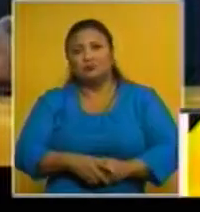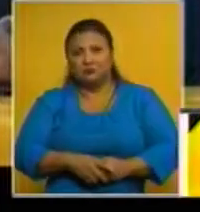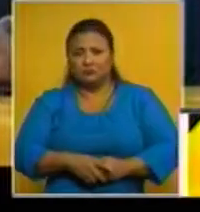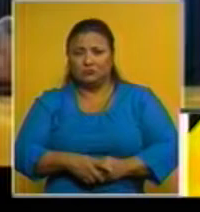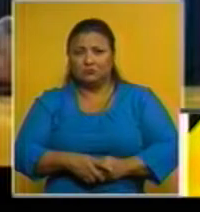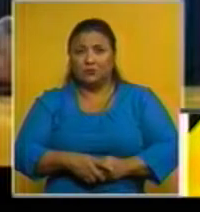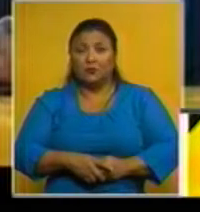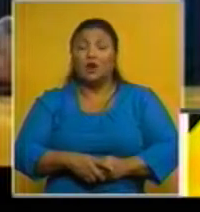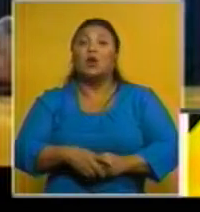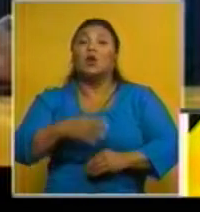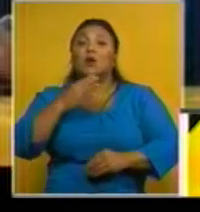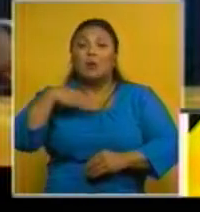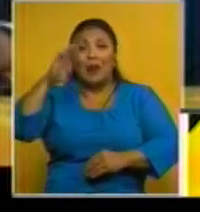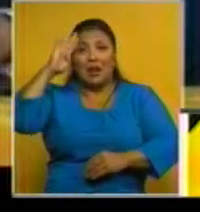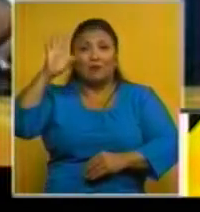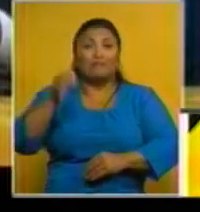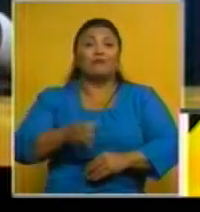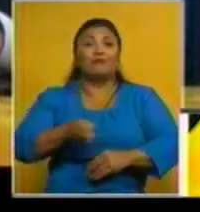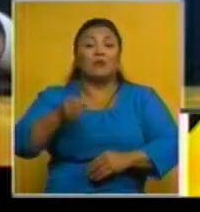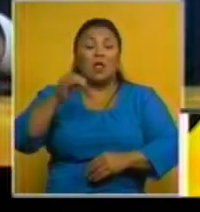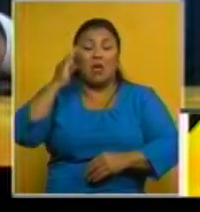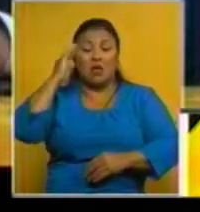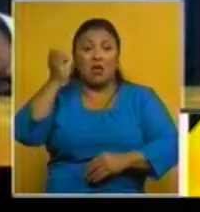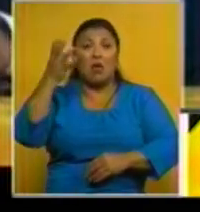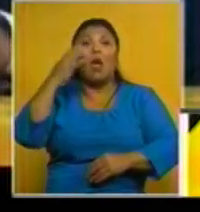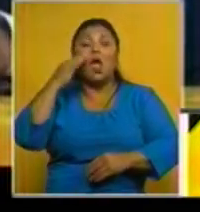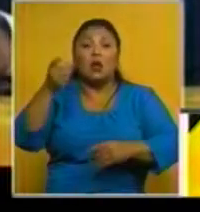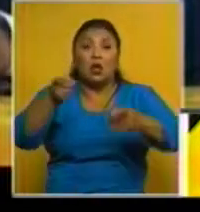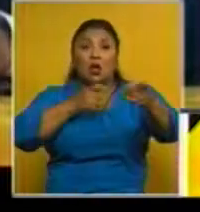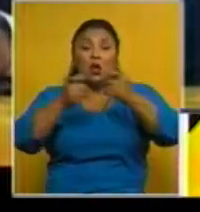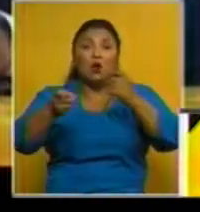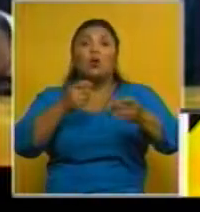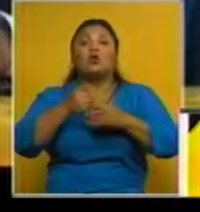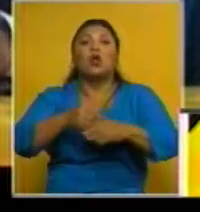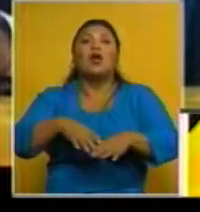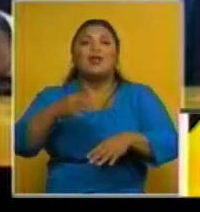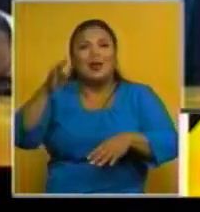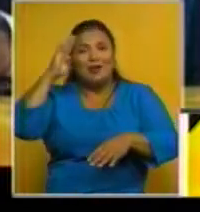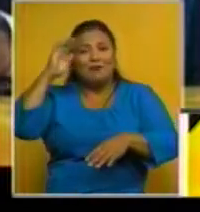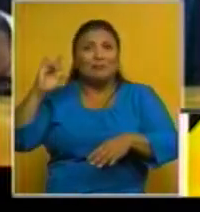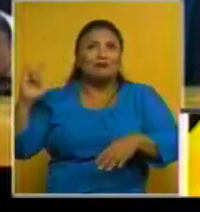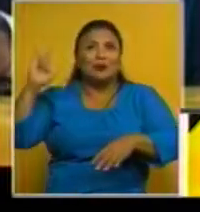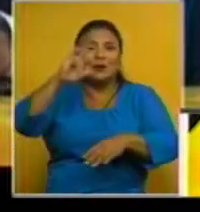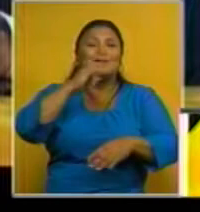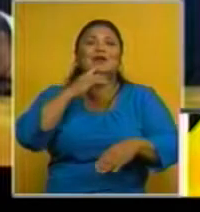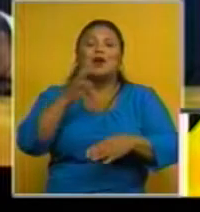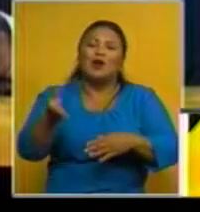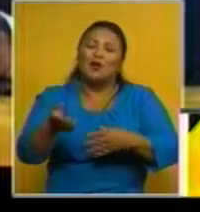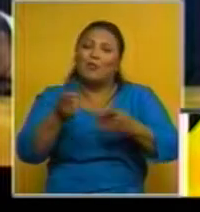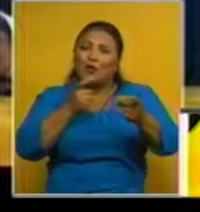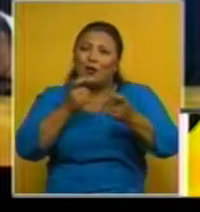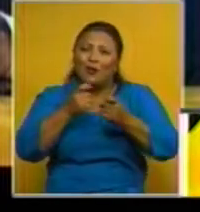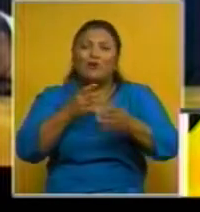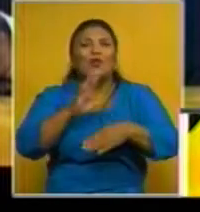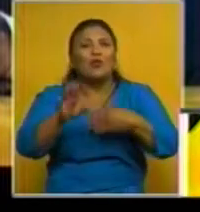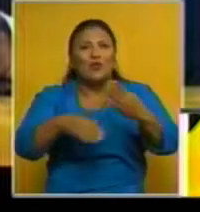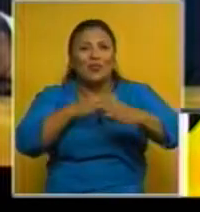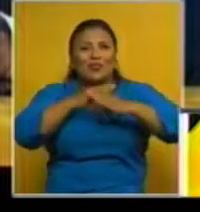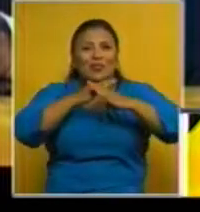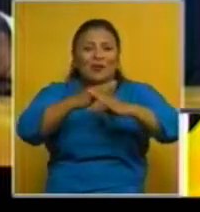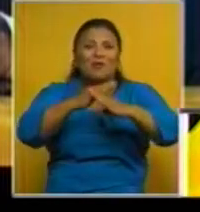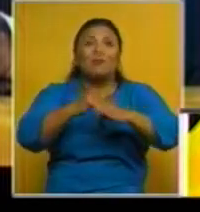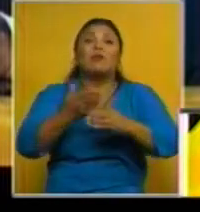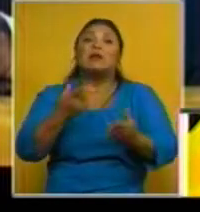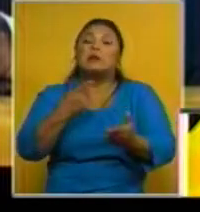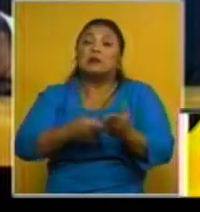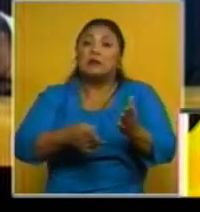bajo las Fuerzas Armadas y con el control operativo de la Fuerza Aérea a través del Comando de Operaciones Aéreas y Defensa, que es el